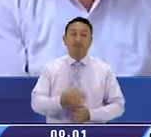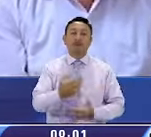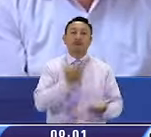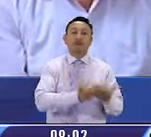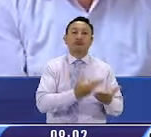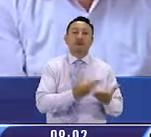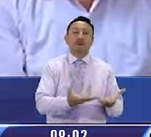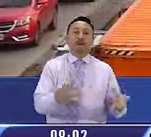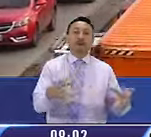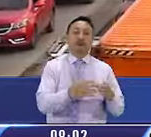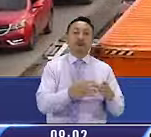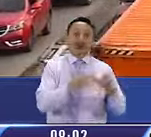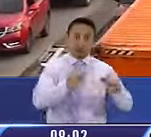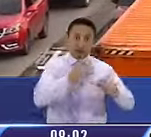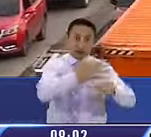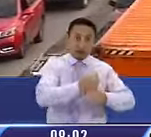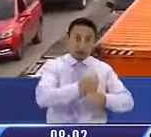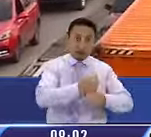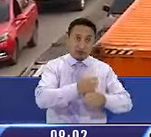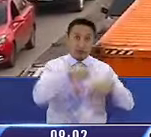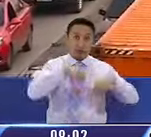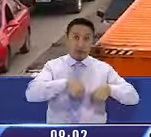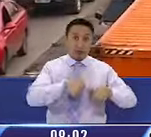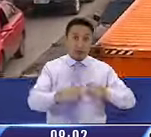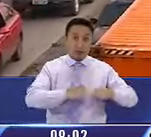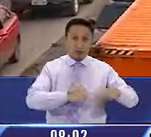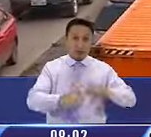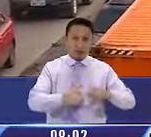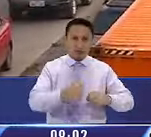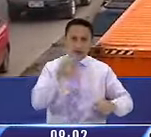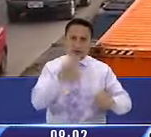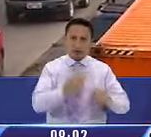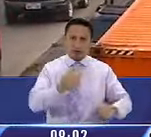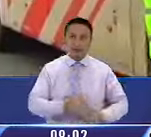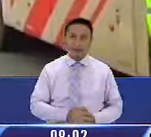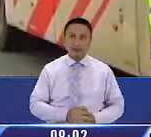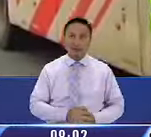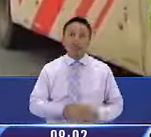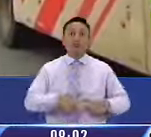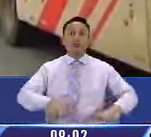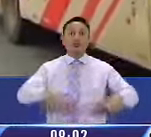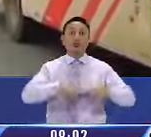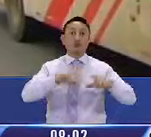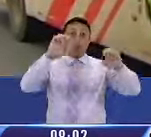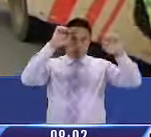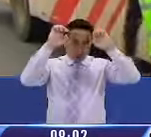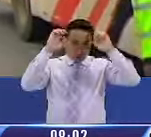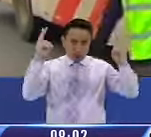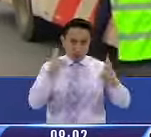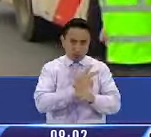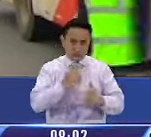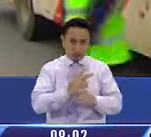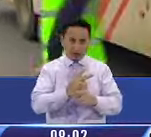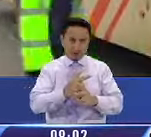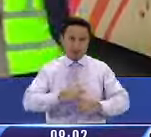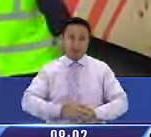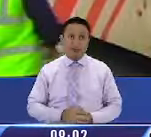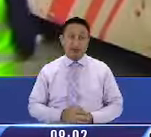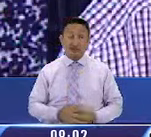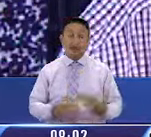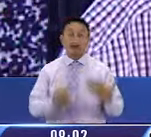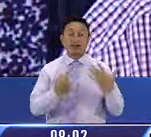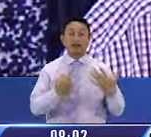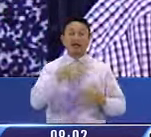de seguridad. Acciones contundentes, dijeron. En puntos estratégicos de 6